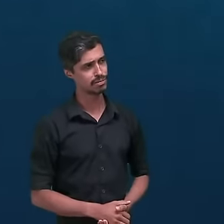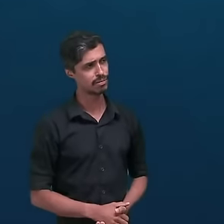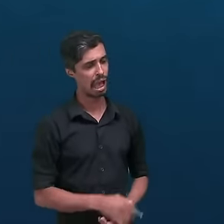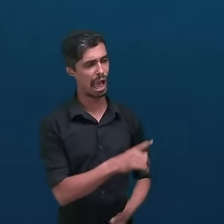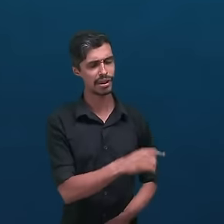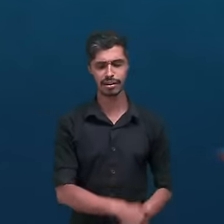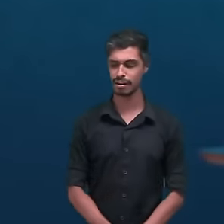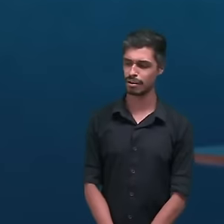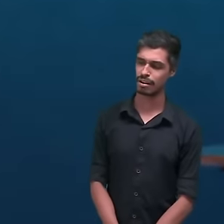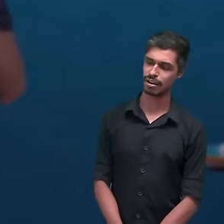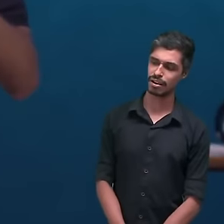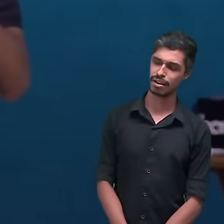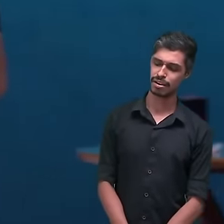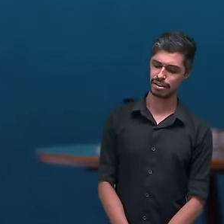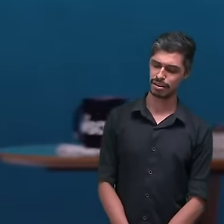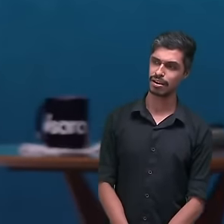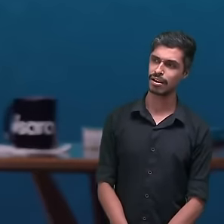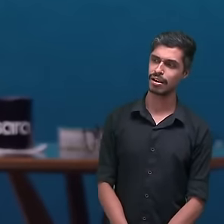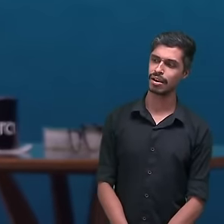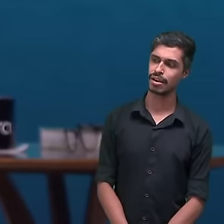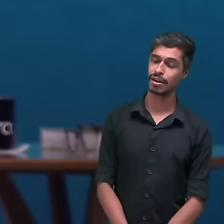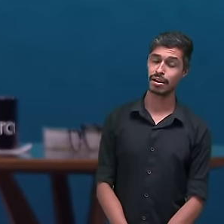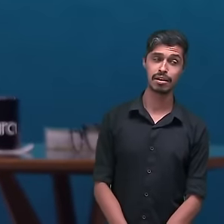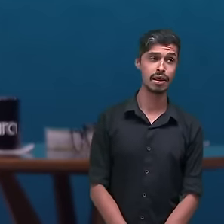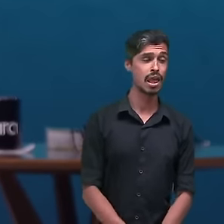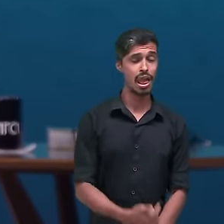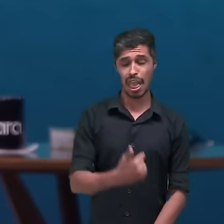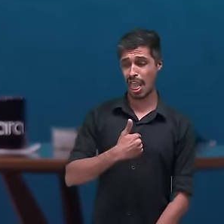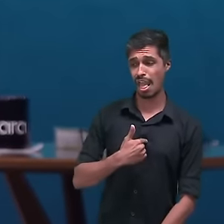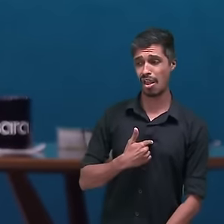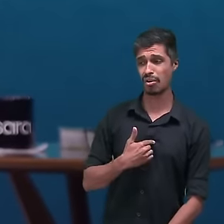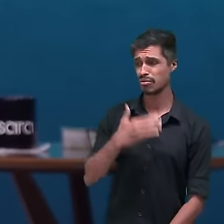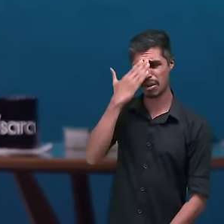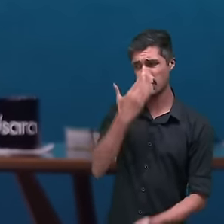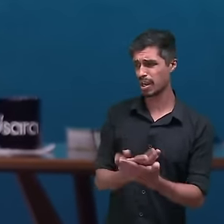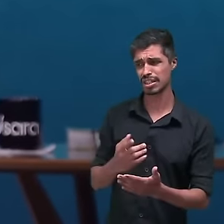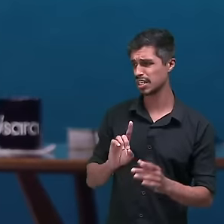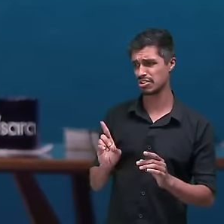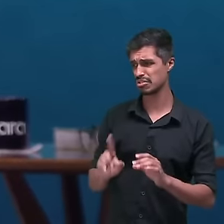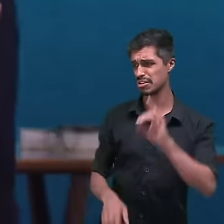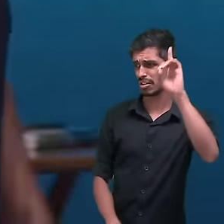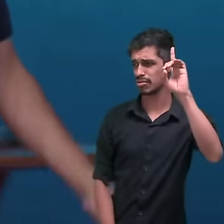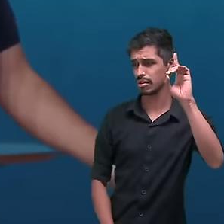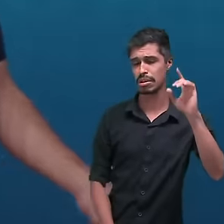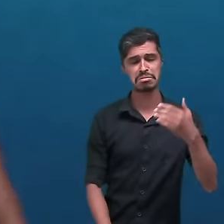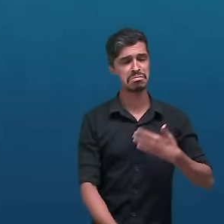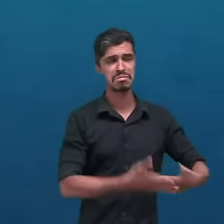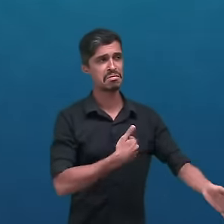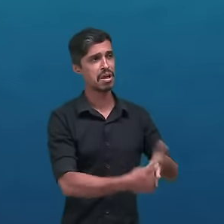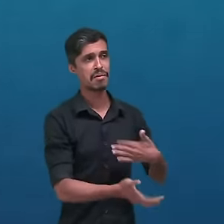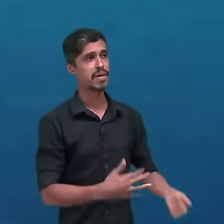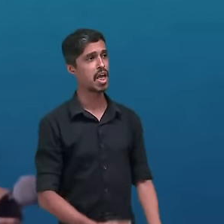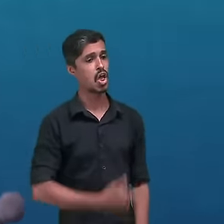oleando, comenzó a reír. Me faló: "Yo soy ateo". Yo falei: "No te hay problema, yo soy chileno".